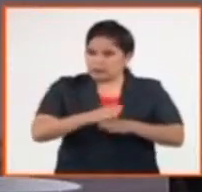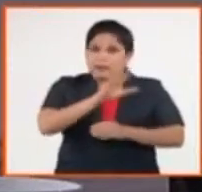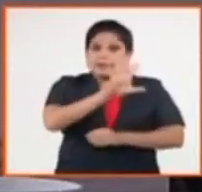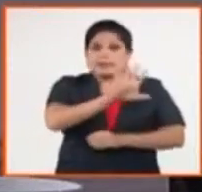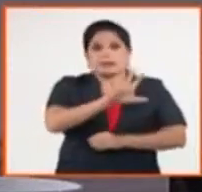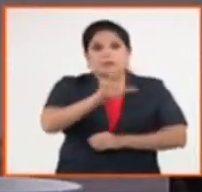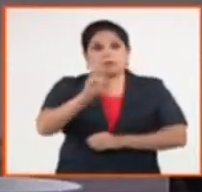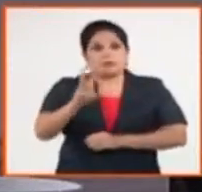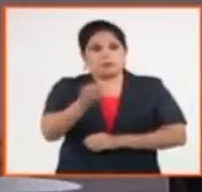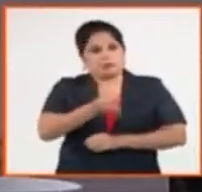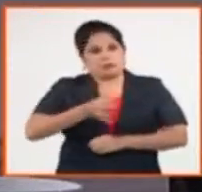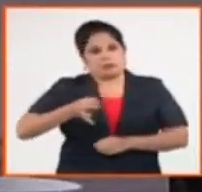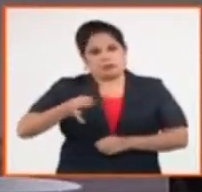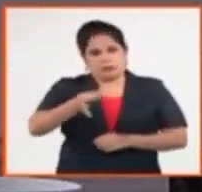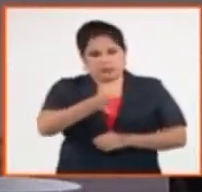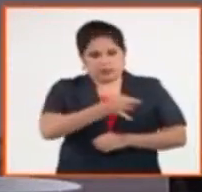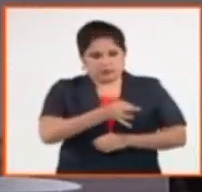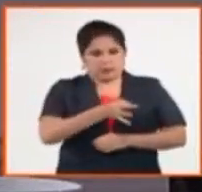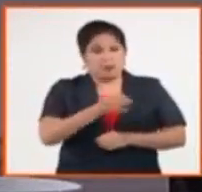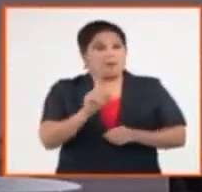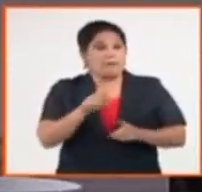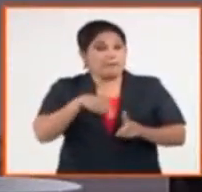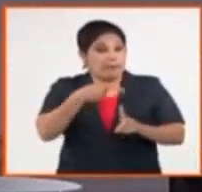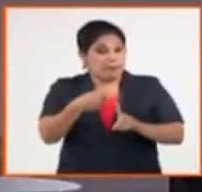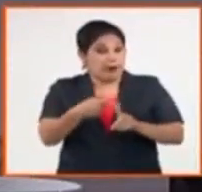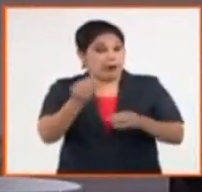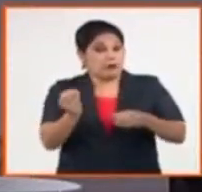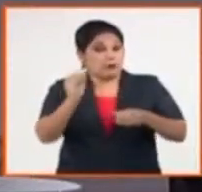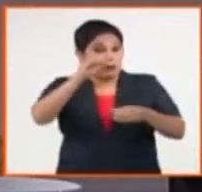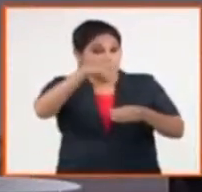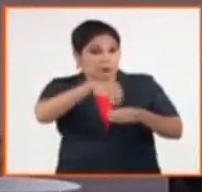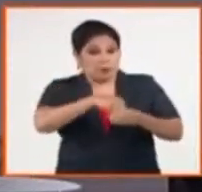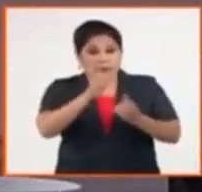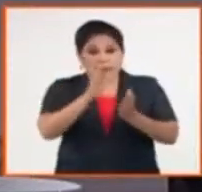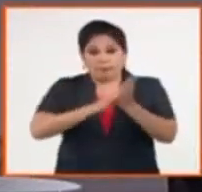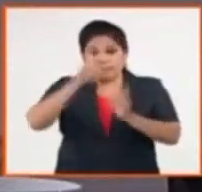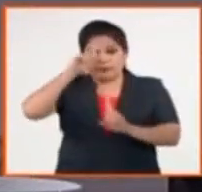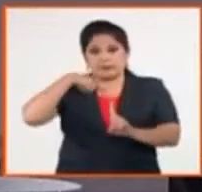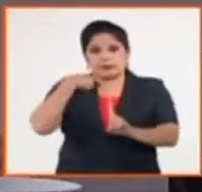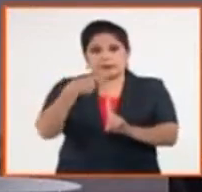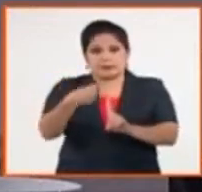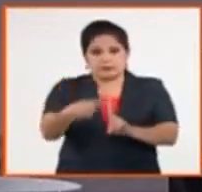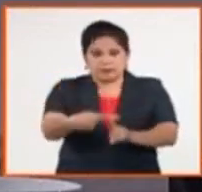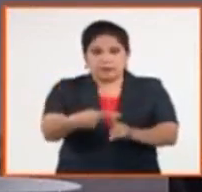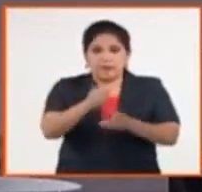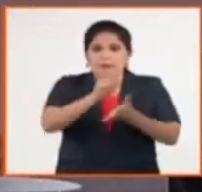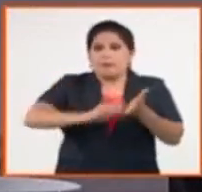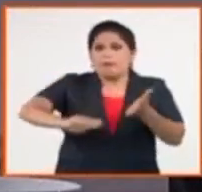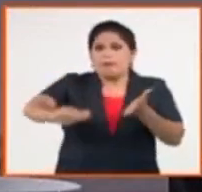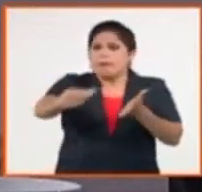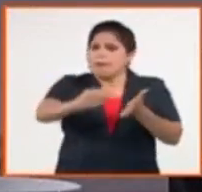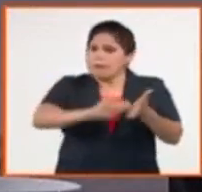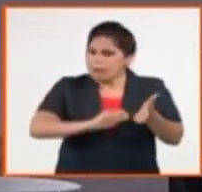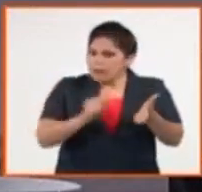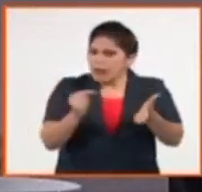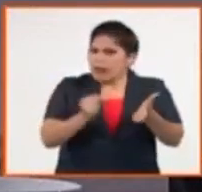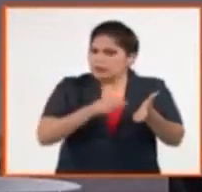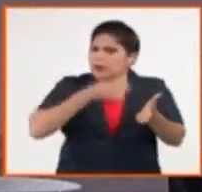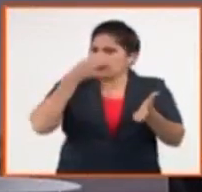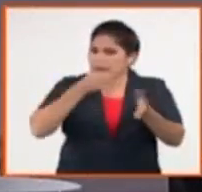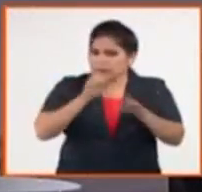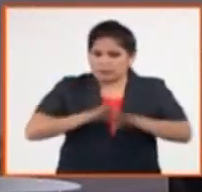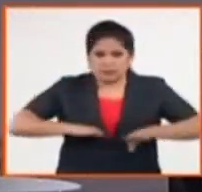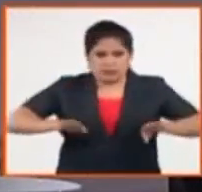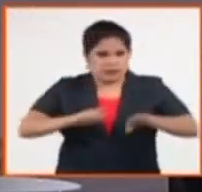53 municipios. A esto se le incorpora entonces en el mes de septiembre la planificación, que bueno, aquí se explicó en la mesa redonda